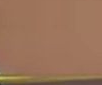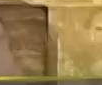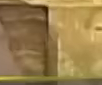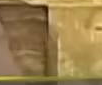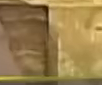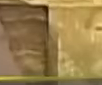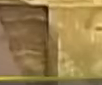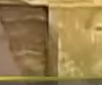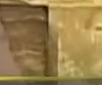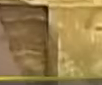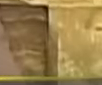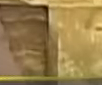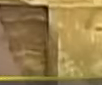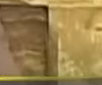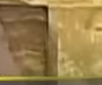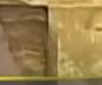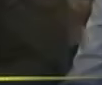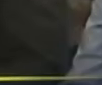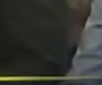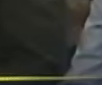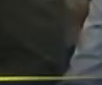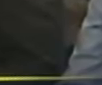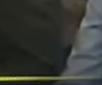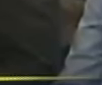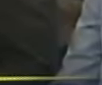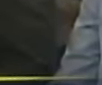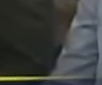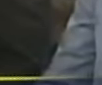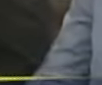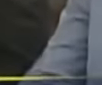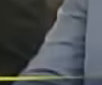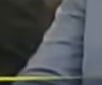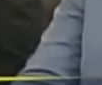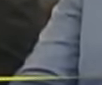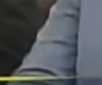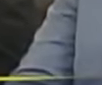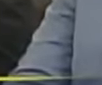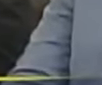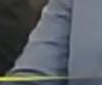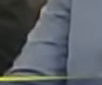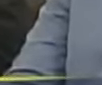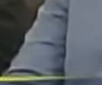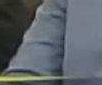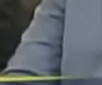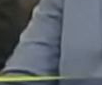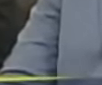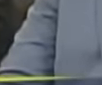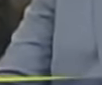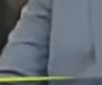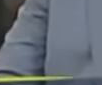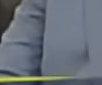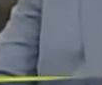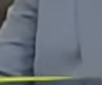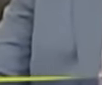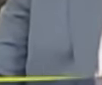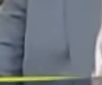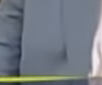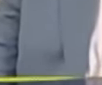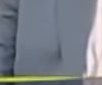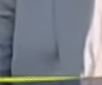viendo los acontecimientos de estos días bonitos que están